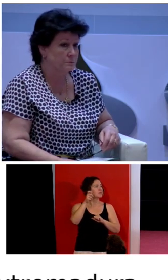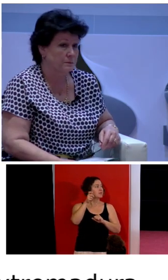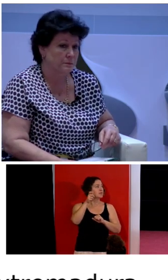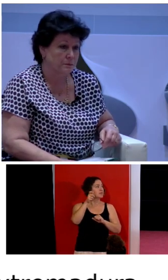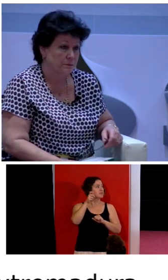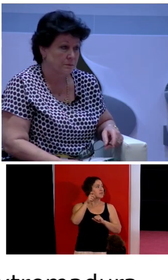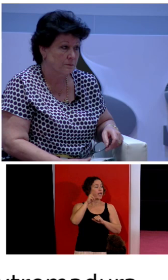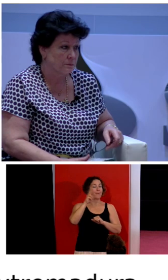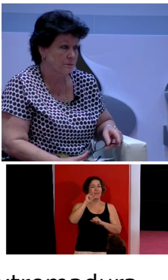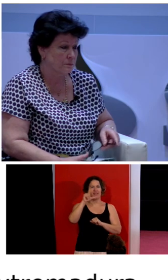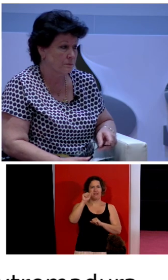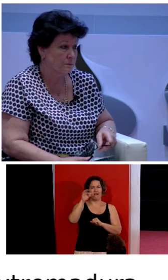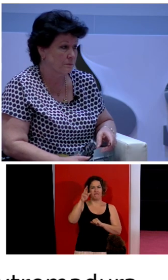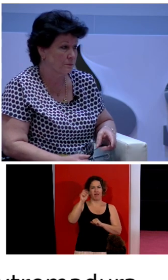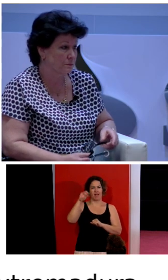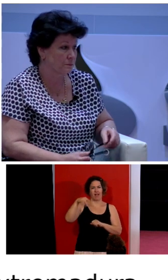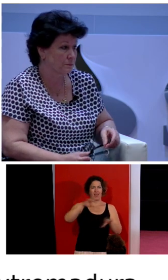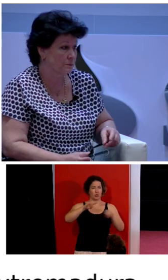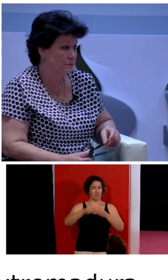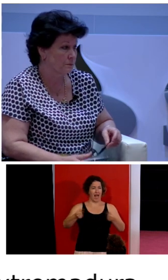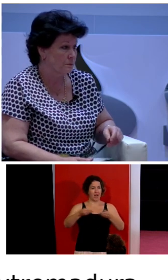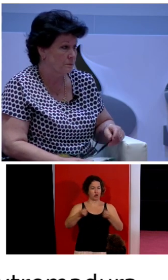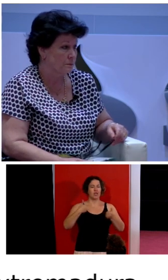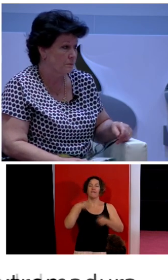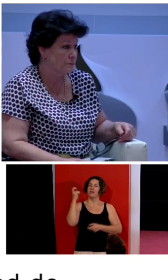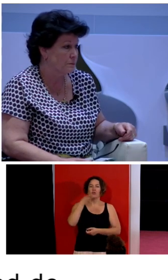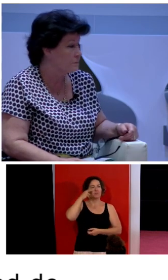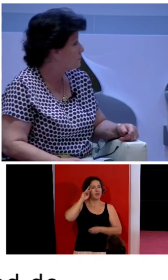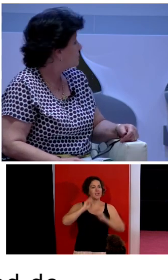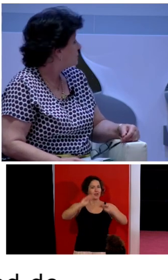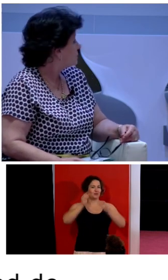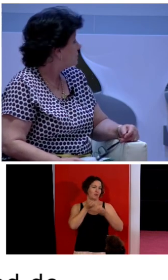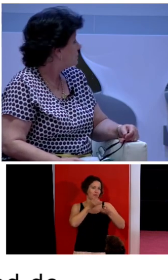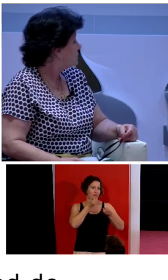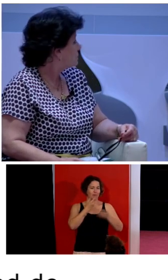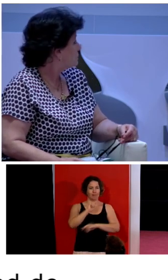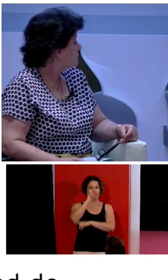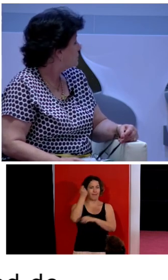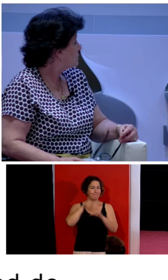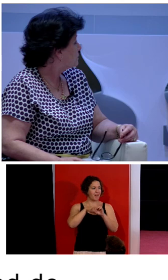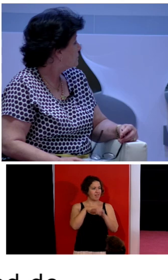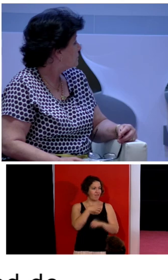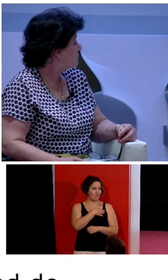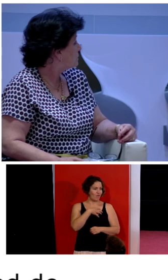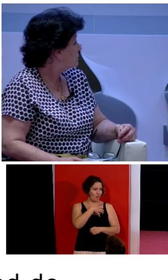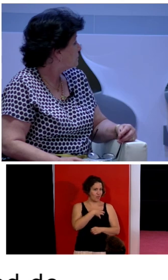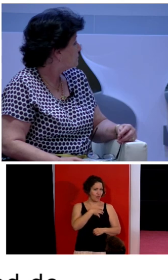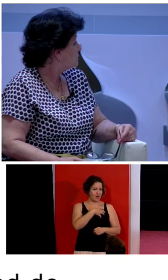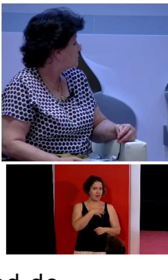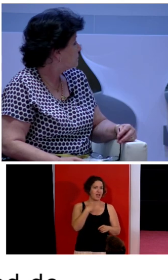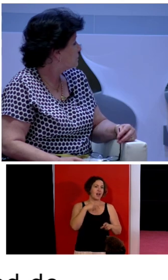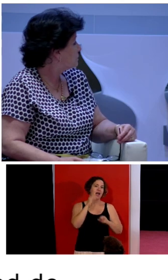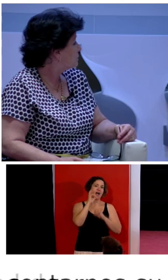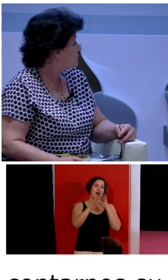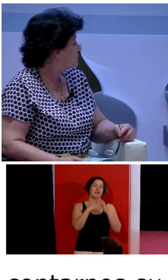de Villafranca de los Barros, ha venido a contarnos su experiencia, la de cómo obtuvo su plaza de funcionaria en la Asamblea